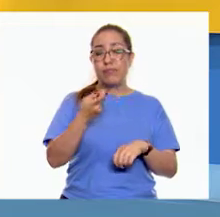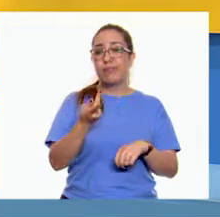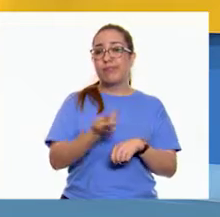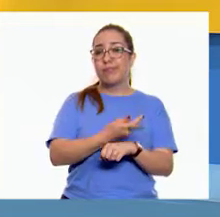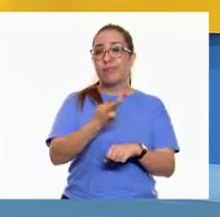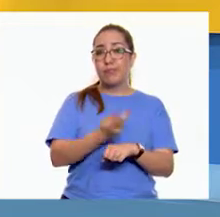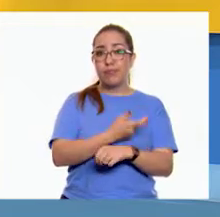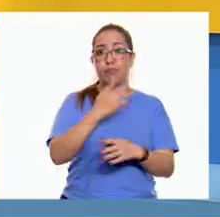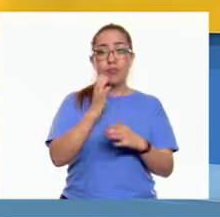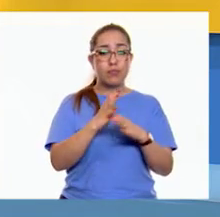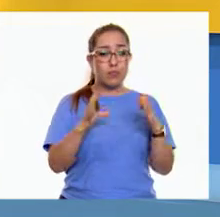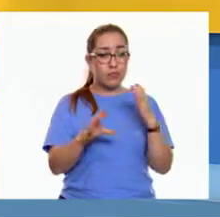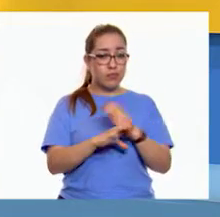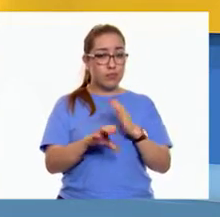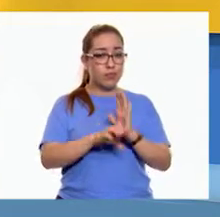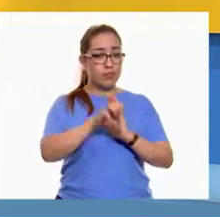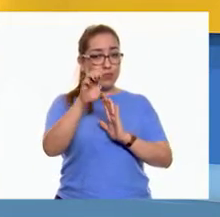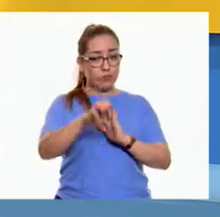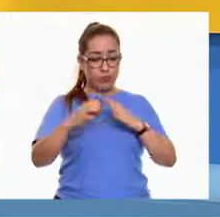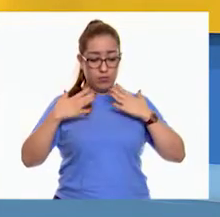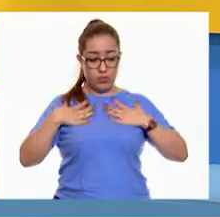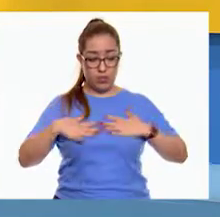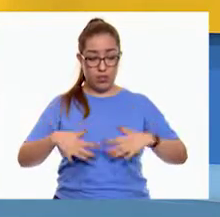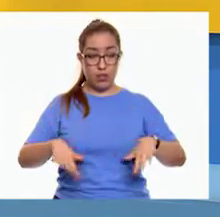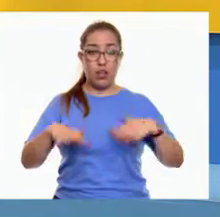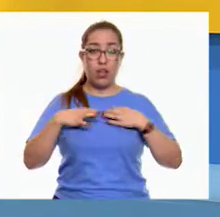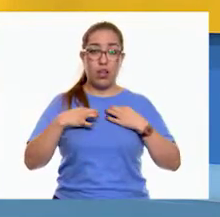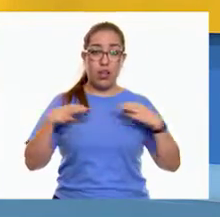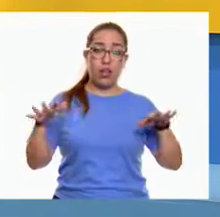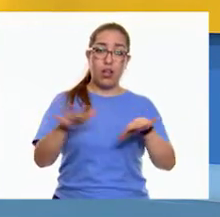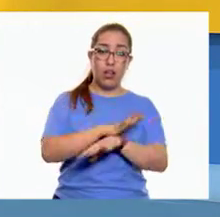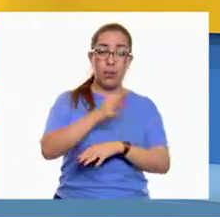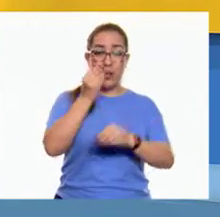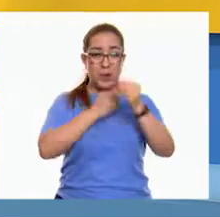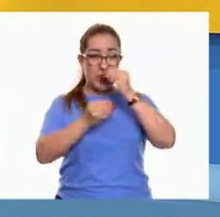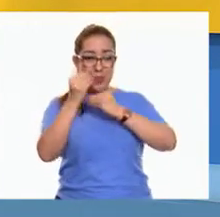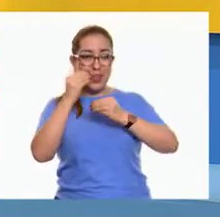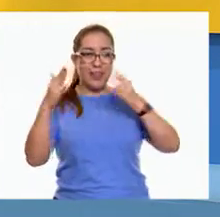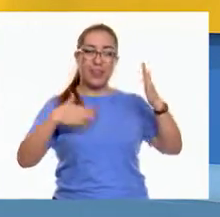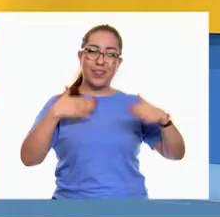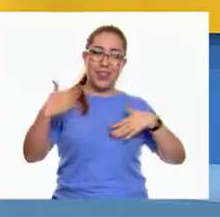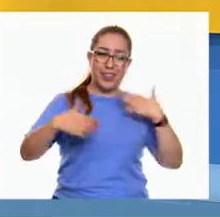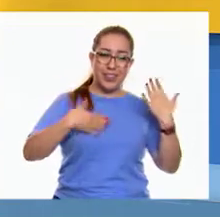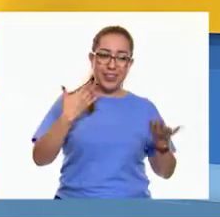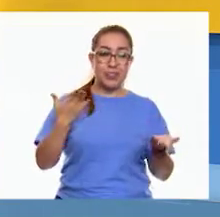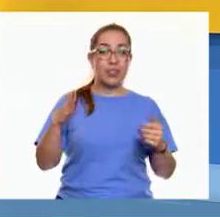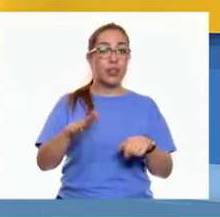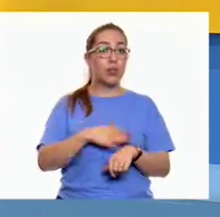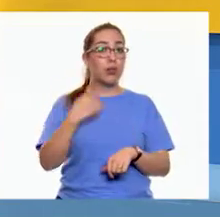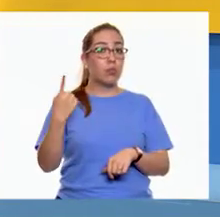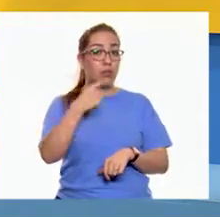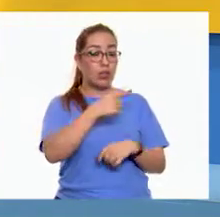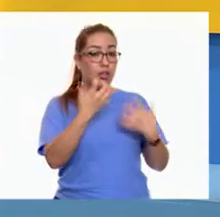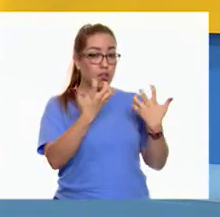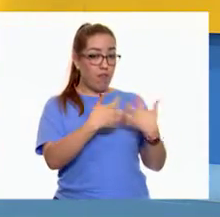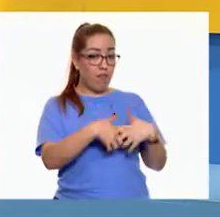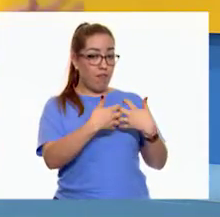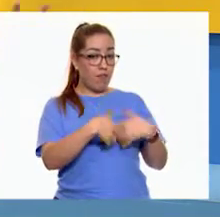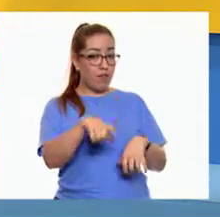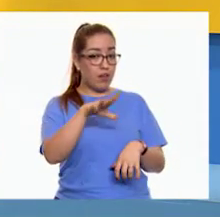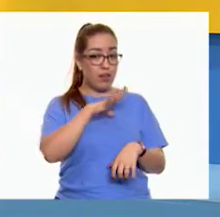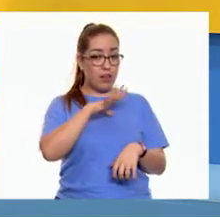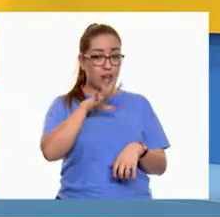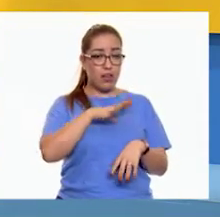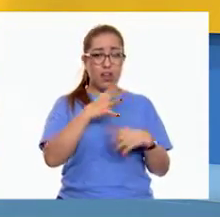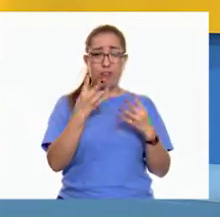habitantes del país, como la forma de vestir, de comer, hasta de divertirse, porque las modernas fábricas producían una